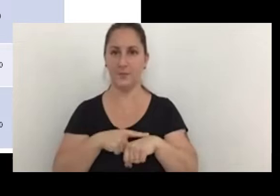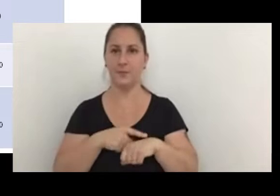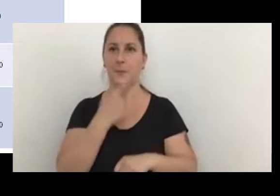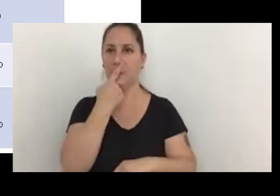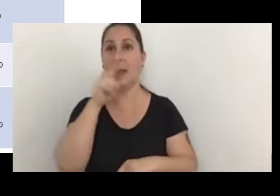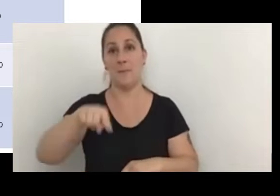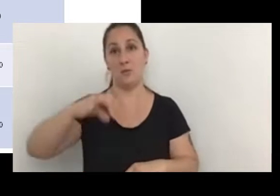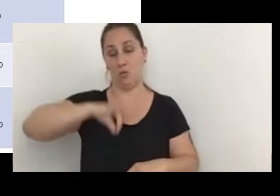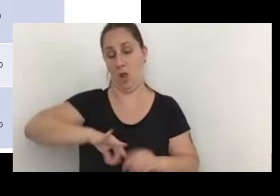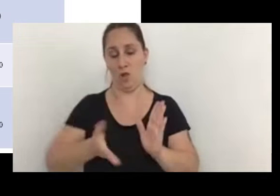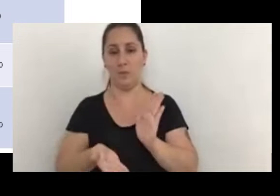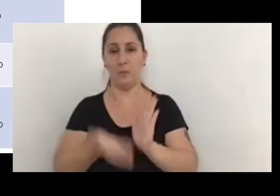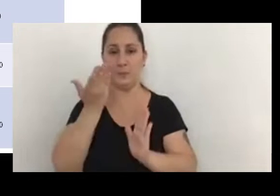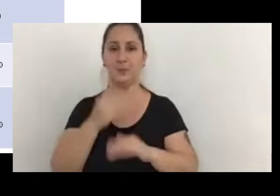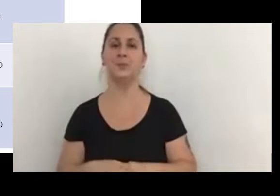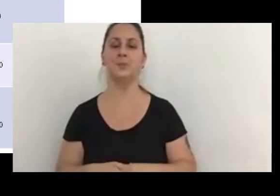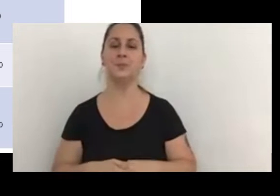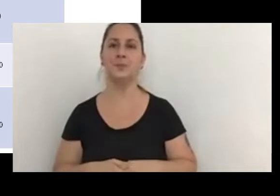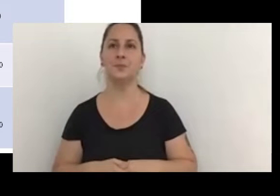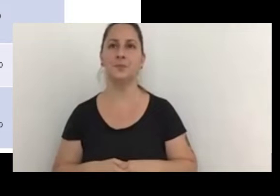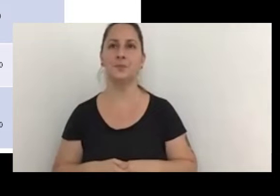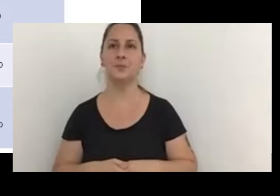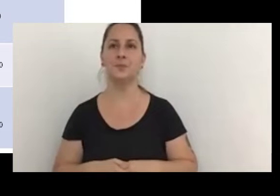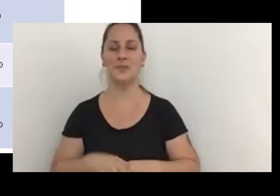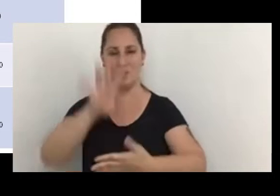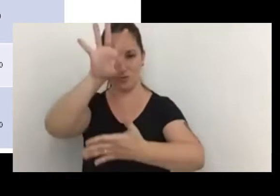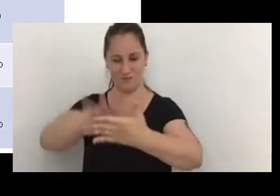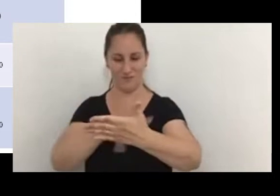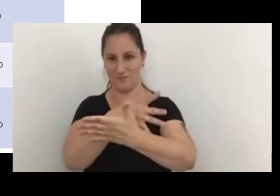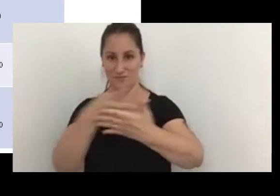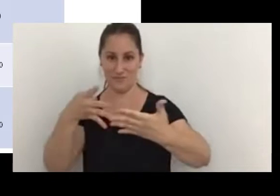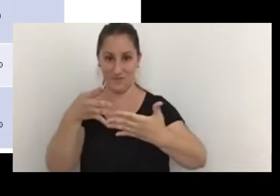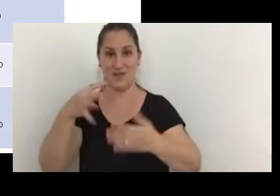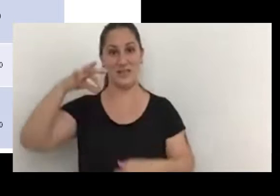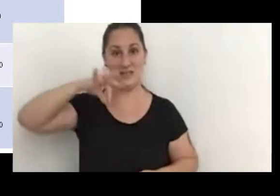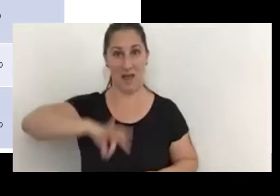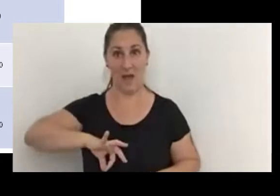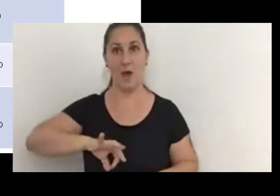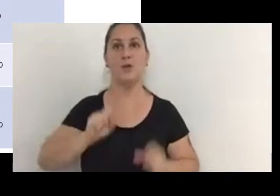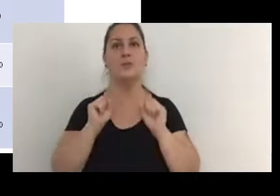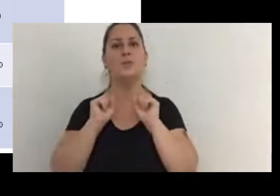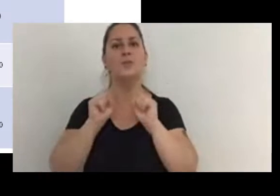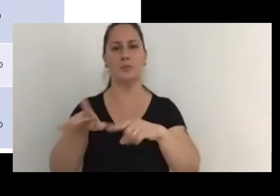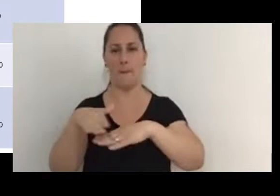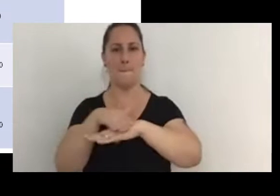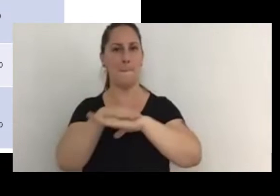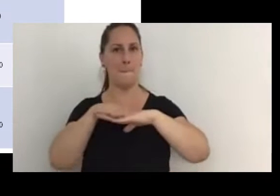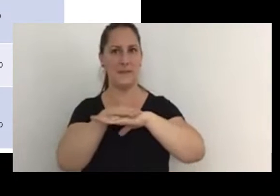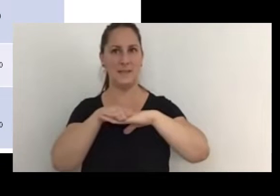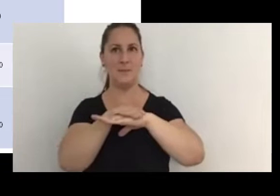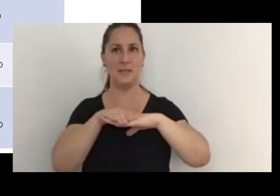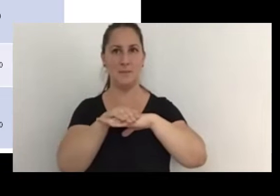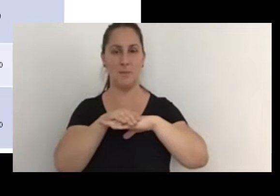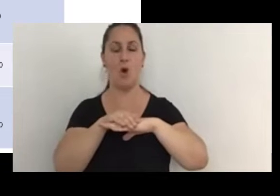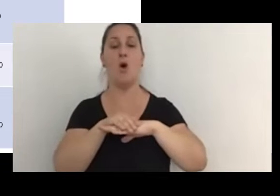salarios. Como toda tabla o grilla salarial, es el piso, es el mínimo que